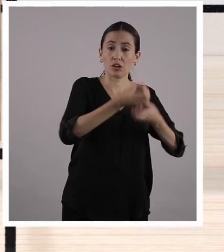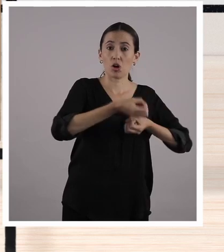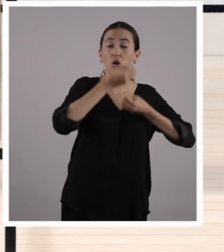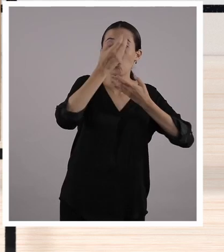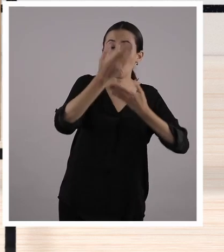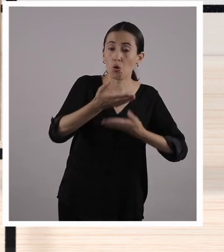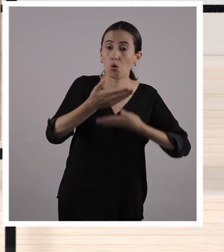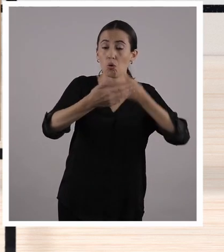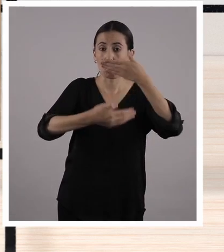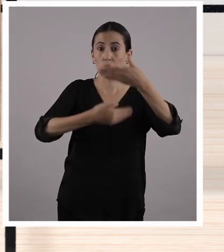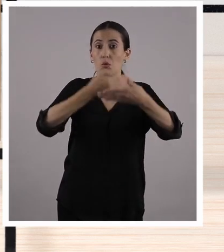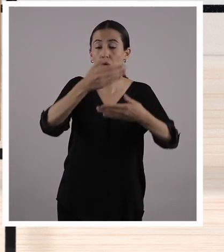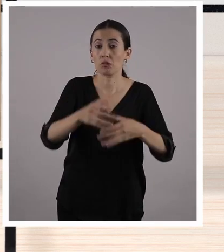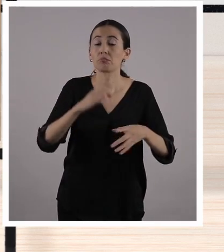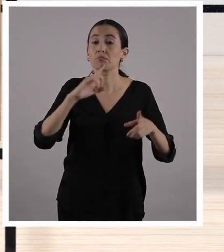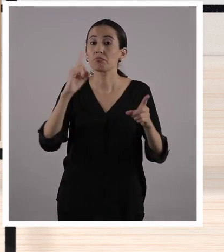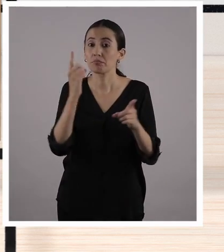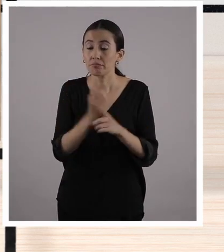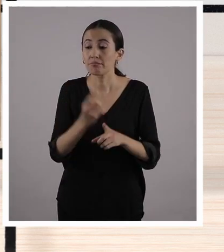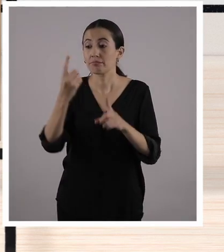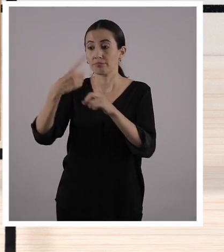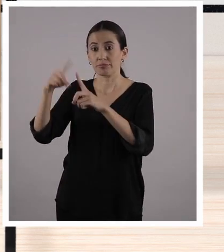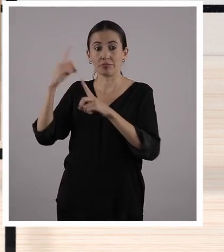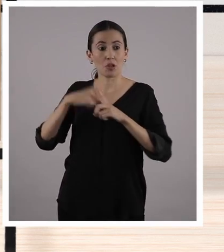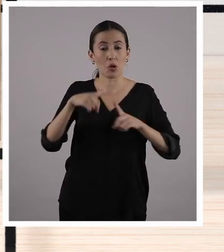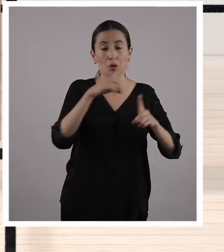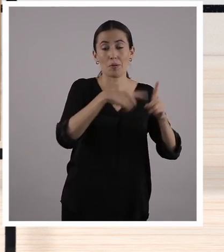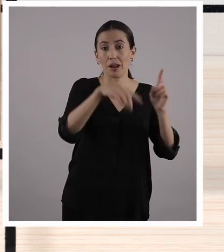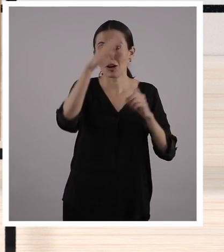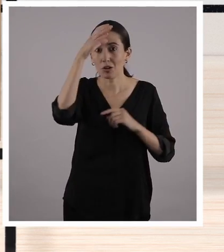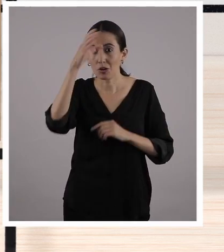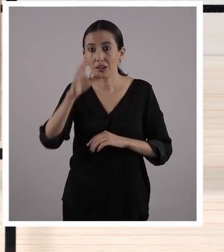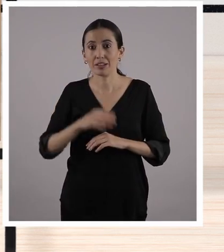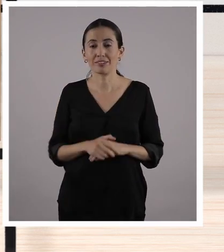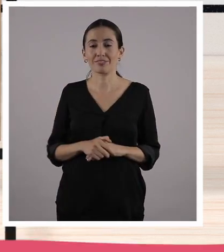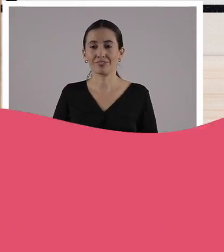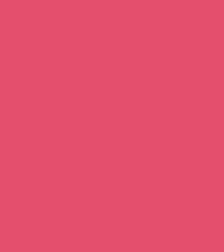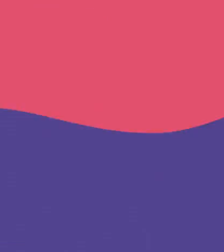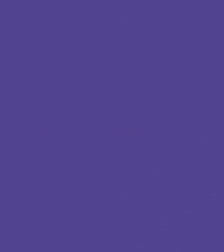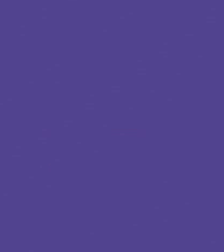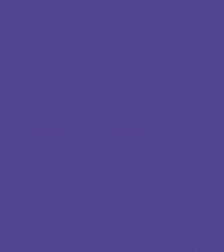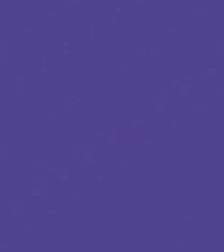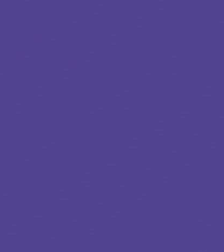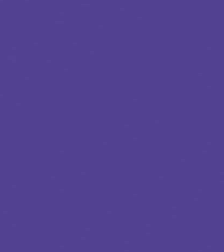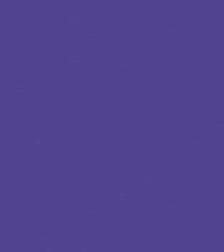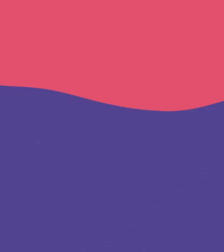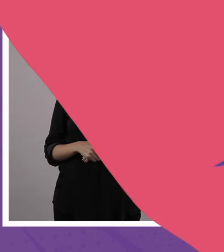por transmitir de manera oral nuestra diversidad o nuestra interculturalidad.